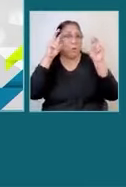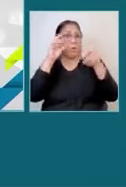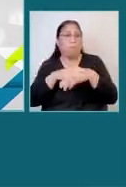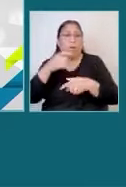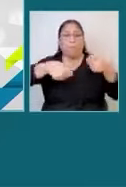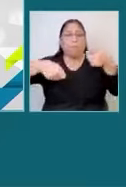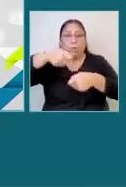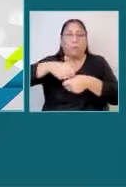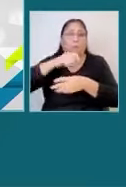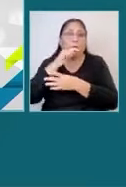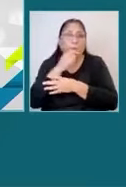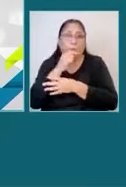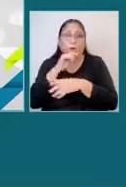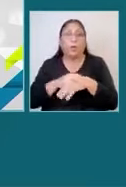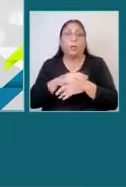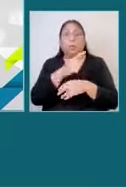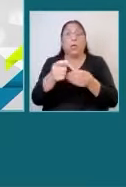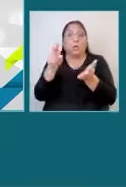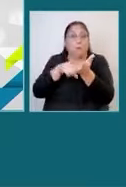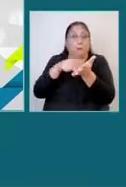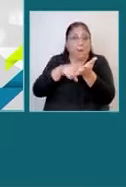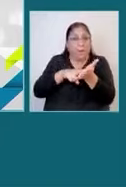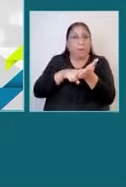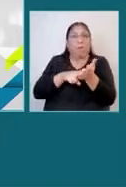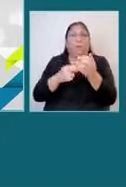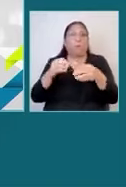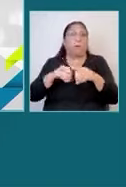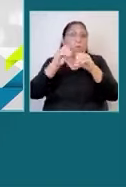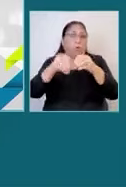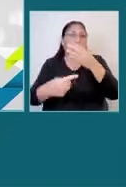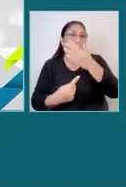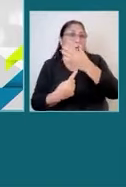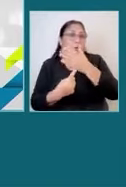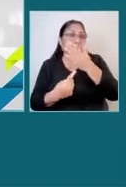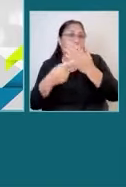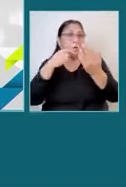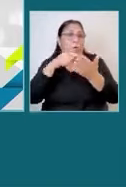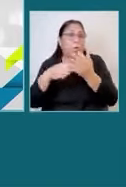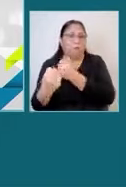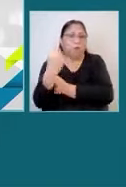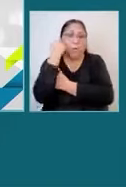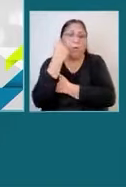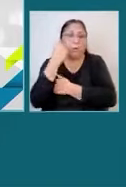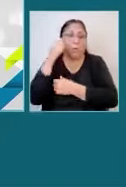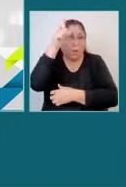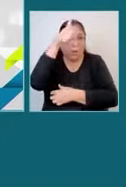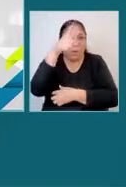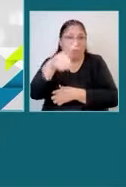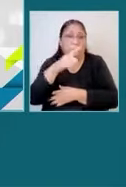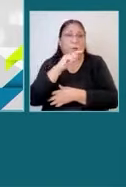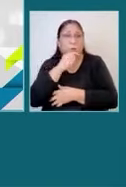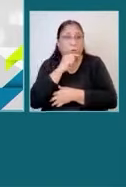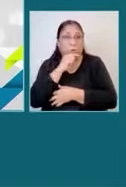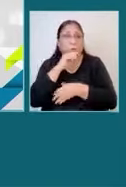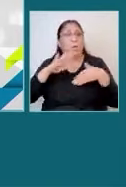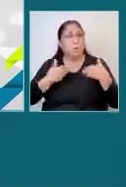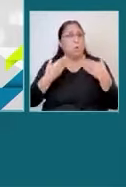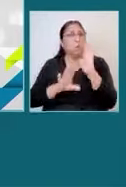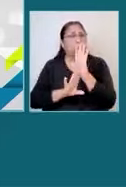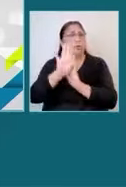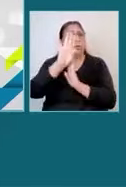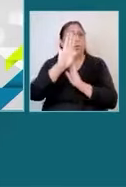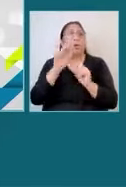para mujeres y para startups lideradas por mujeres y poder fortalecer las iniciativas a su cargo y también poder desarrollar un sistema